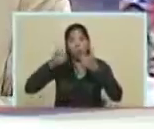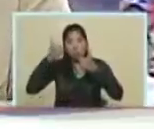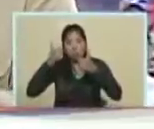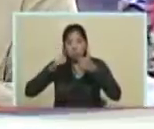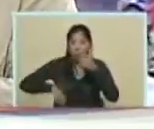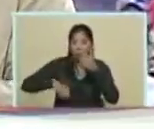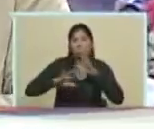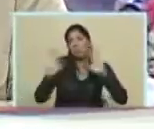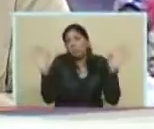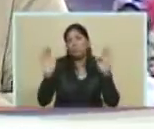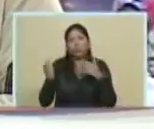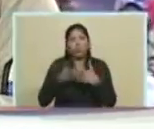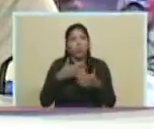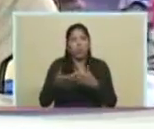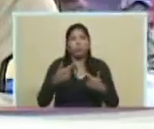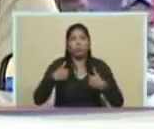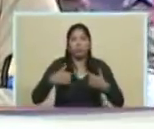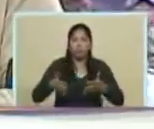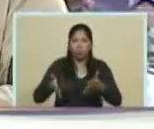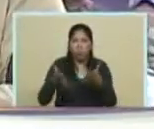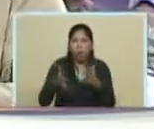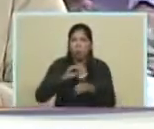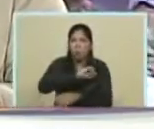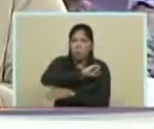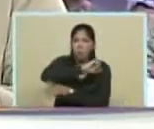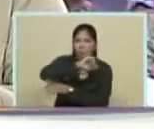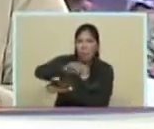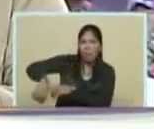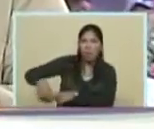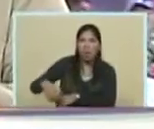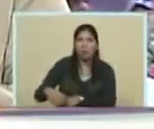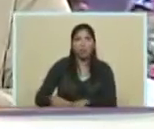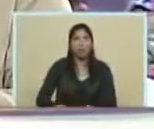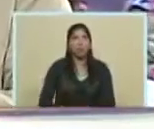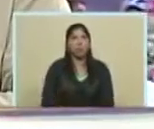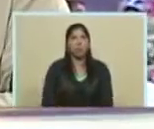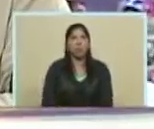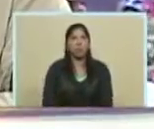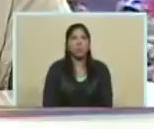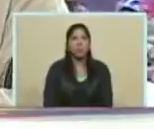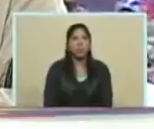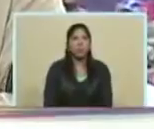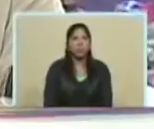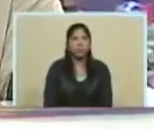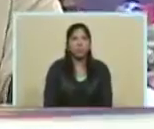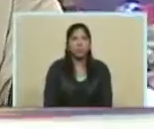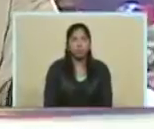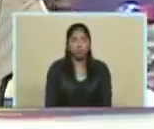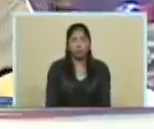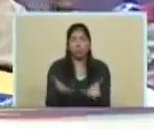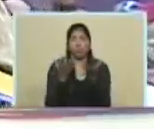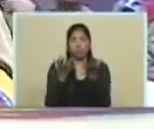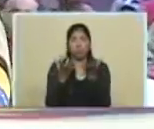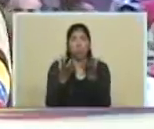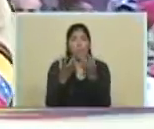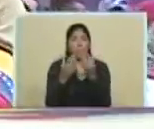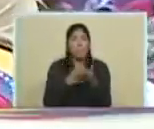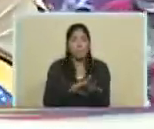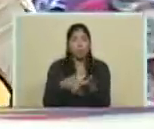a ganar con el pueblo volcándose a las mesas de votación por millones.